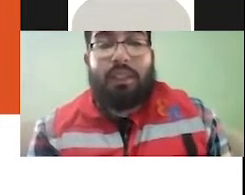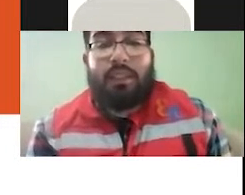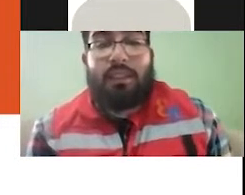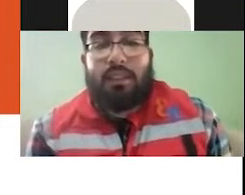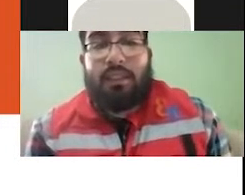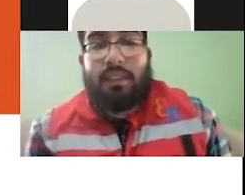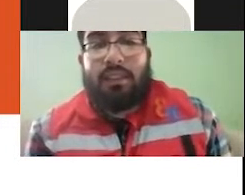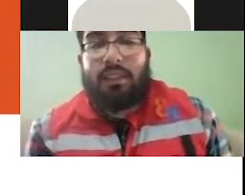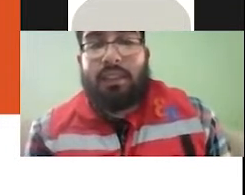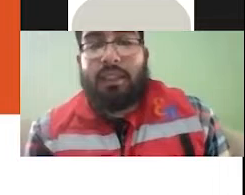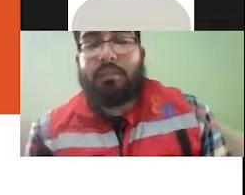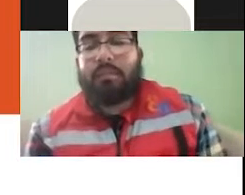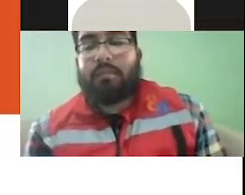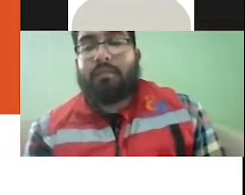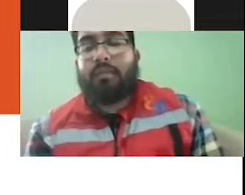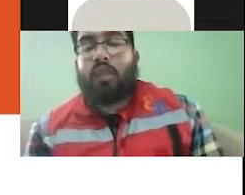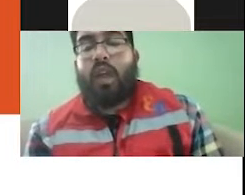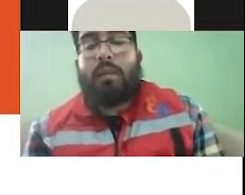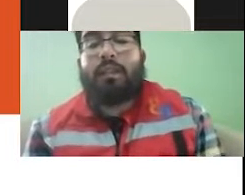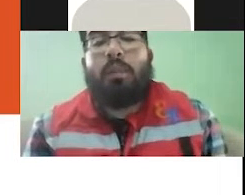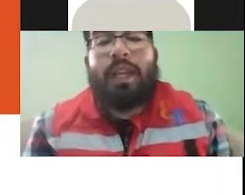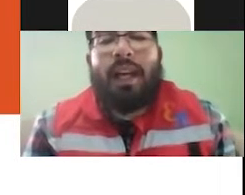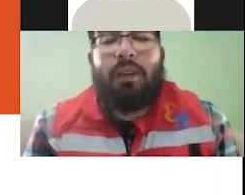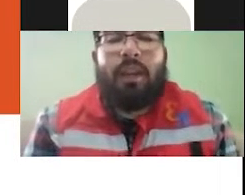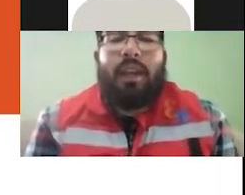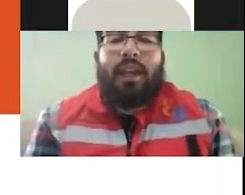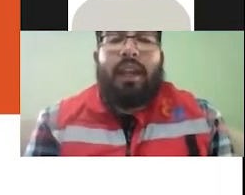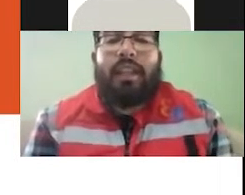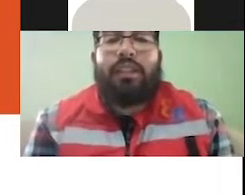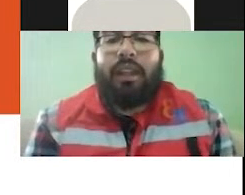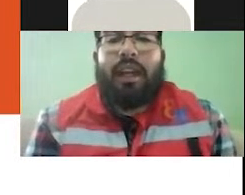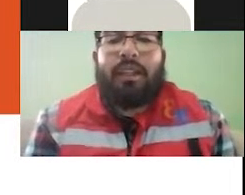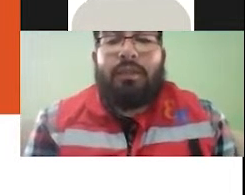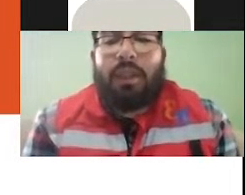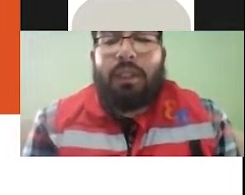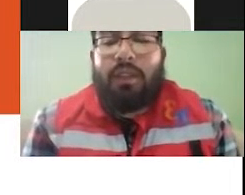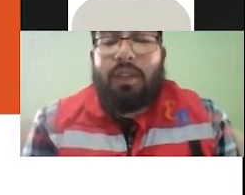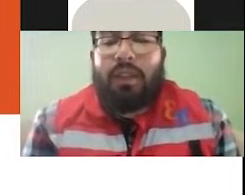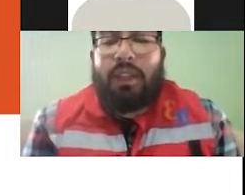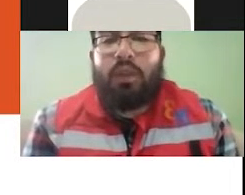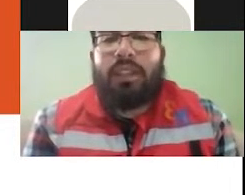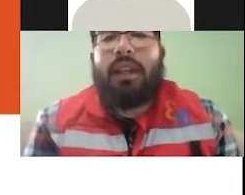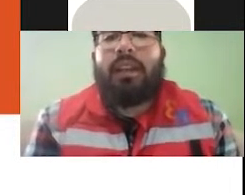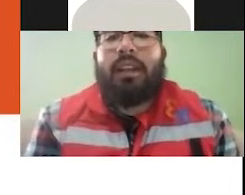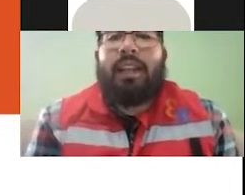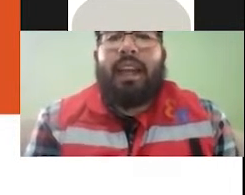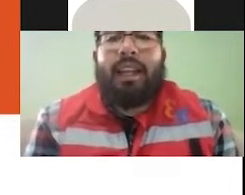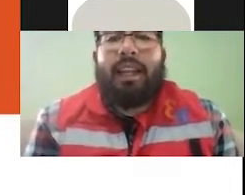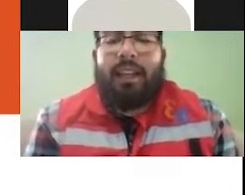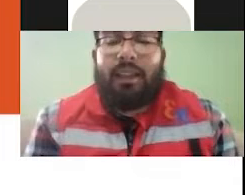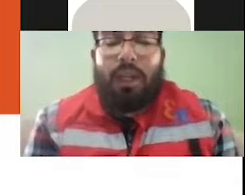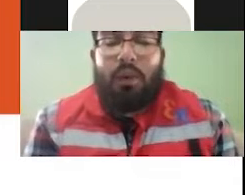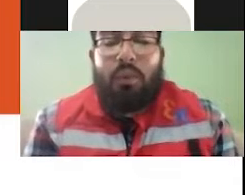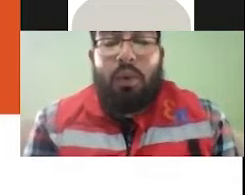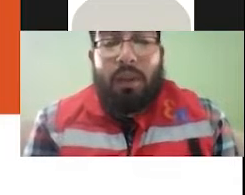pues es todavía más complicado el hecho de dar esta información que es muy sensible y que alguien